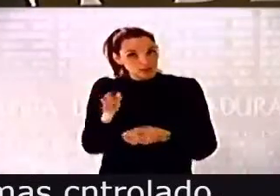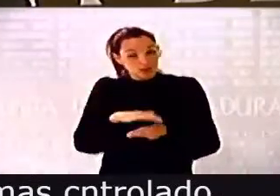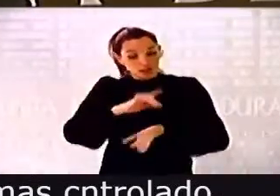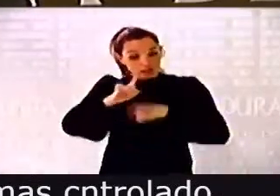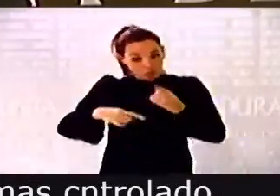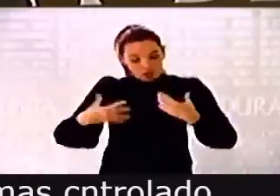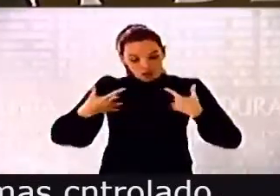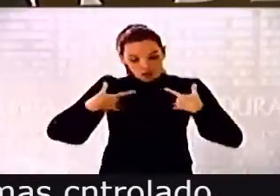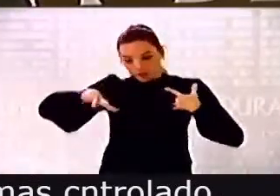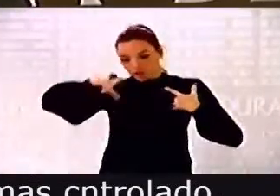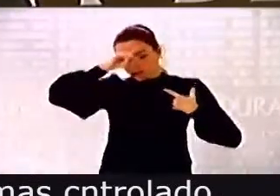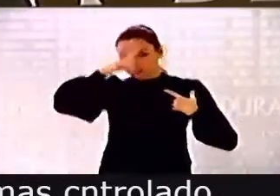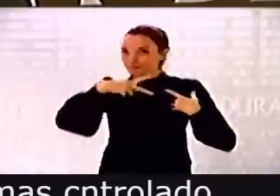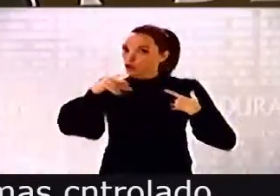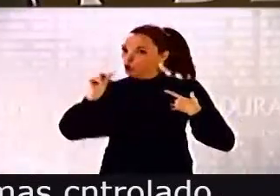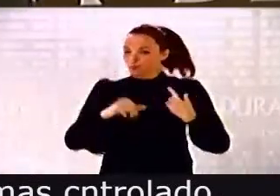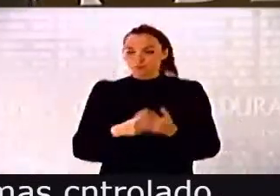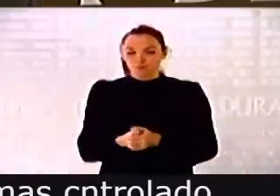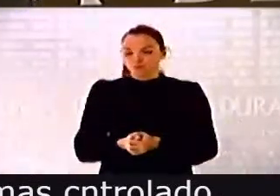sufrir después.